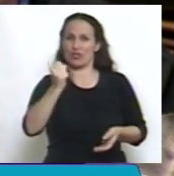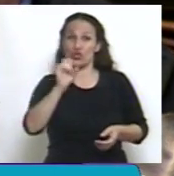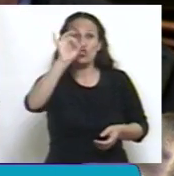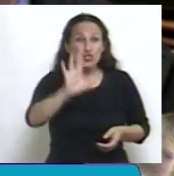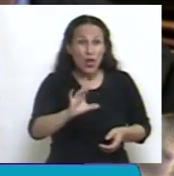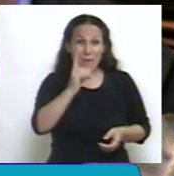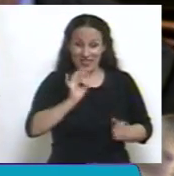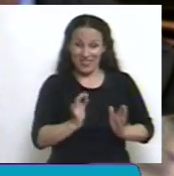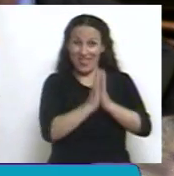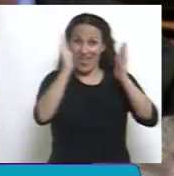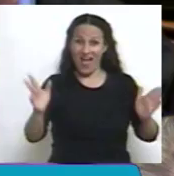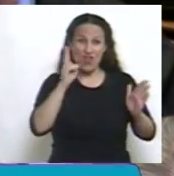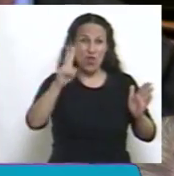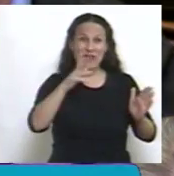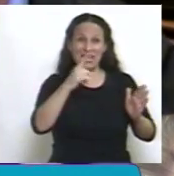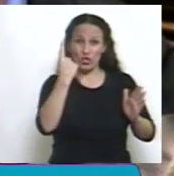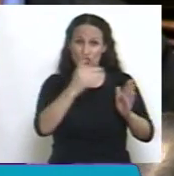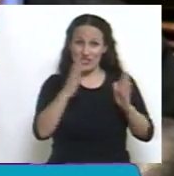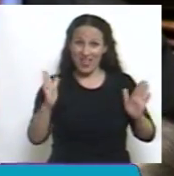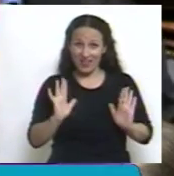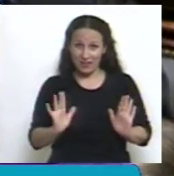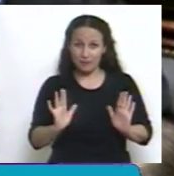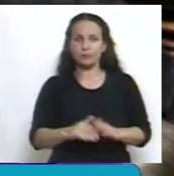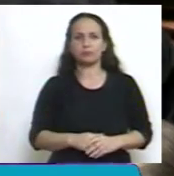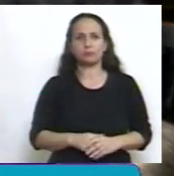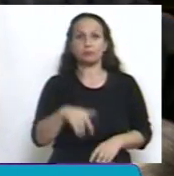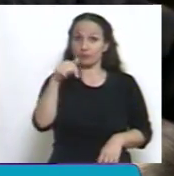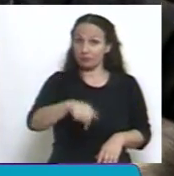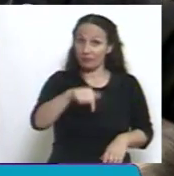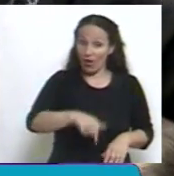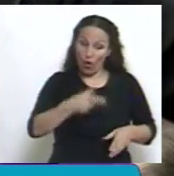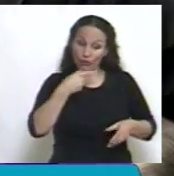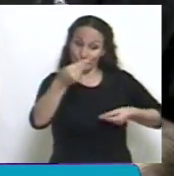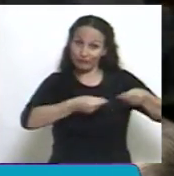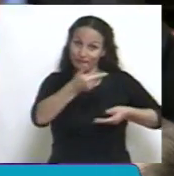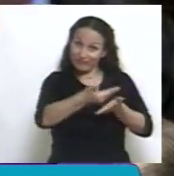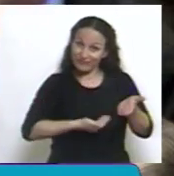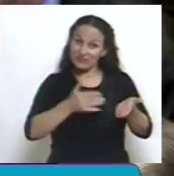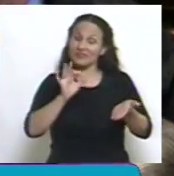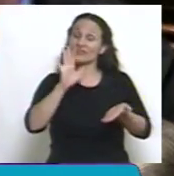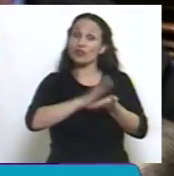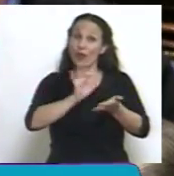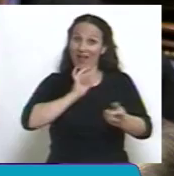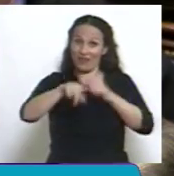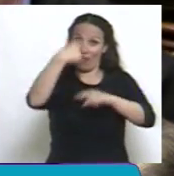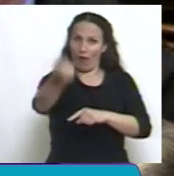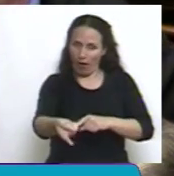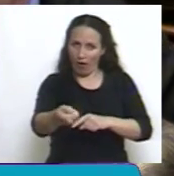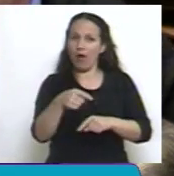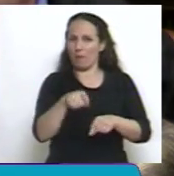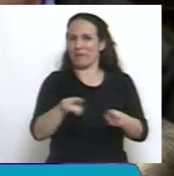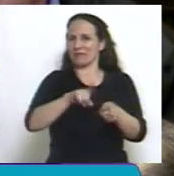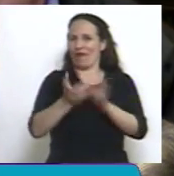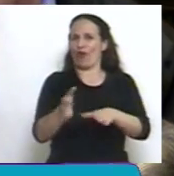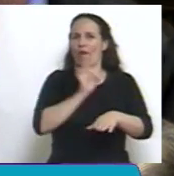solamente en el 2014. Este que estamos tratando para el 2016 es un exponente más de esta